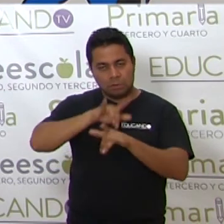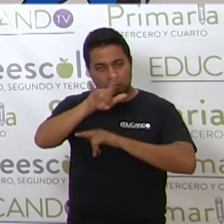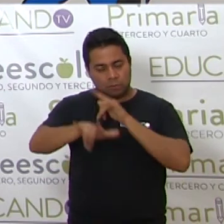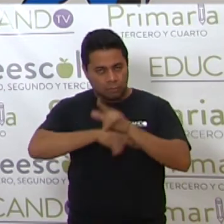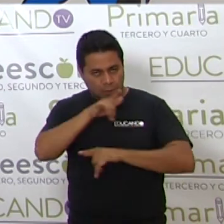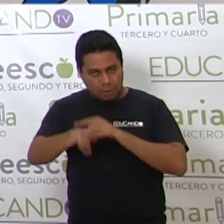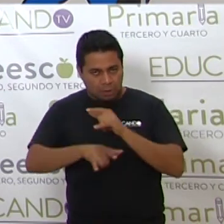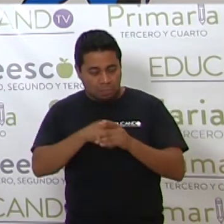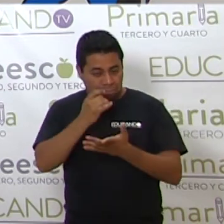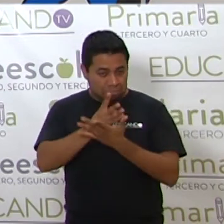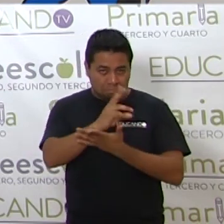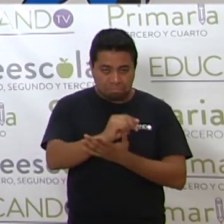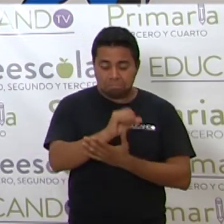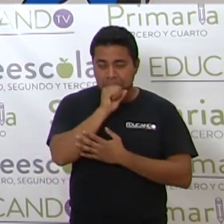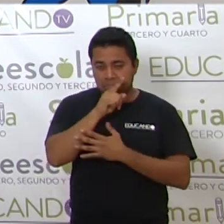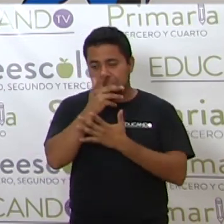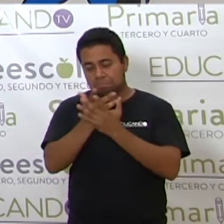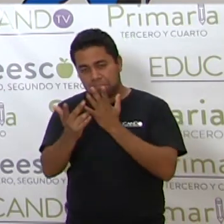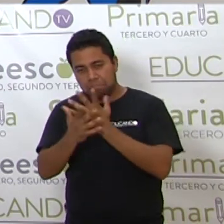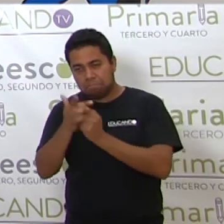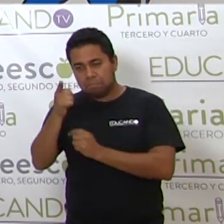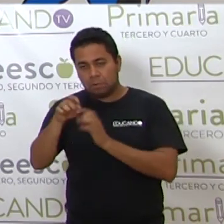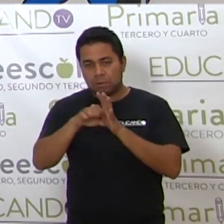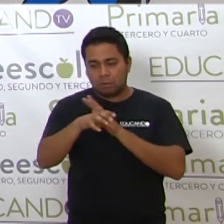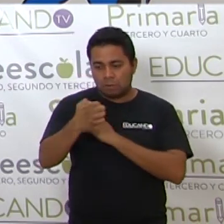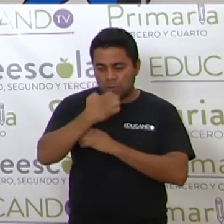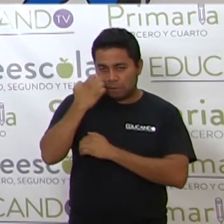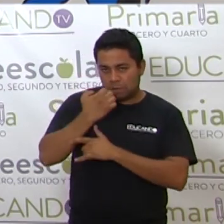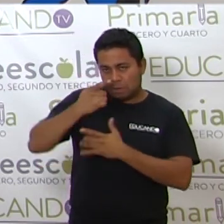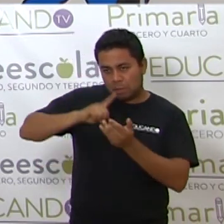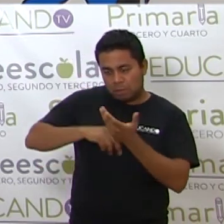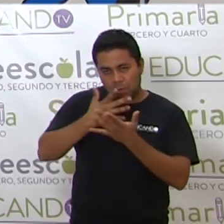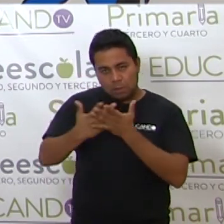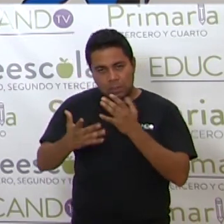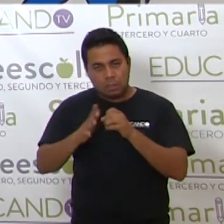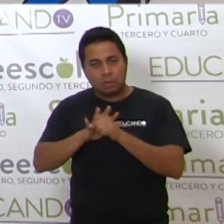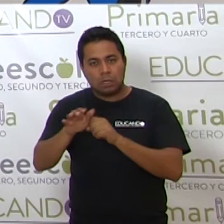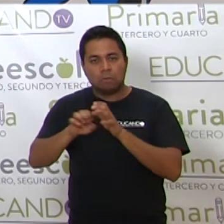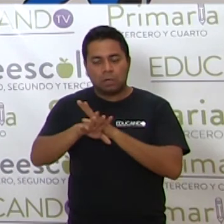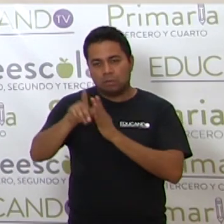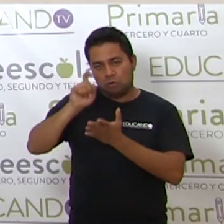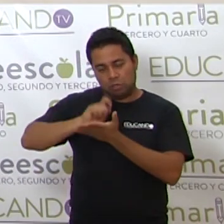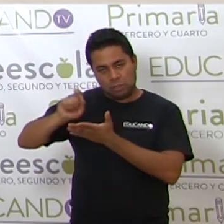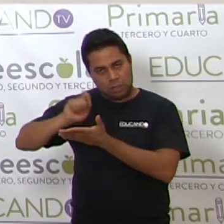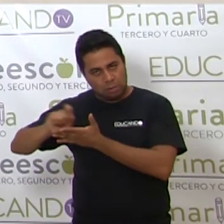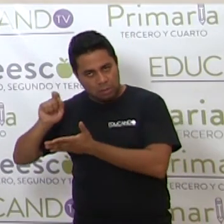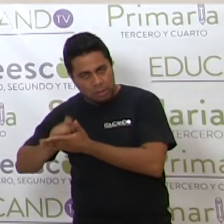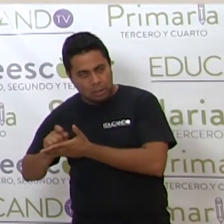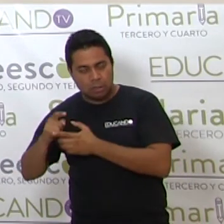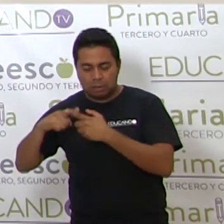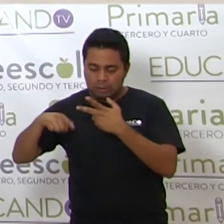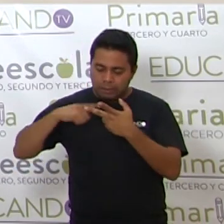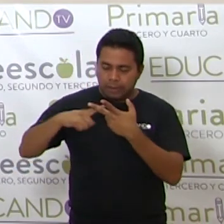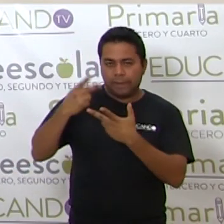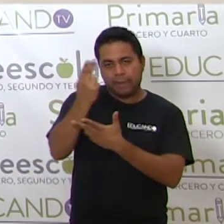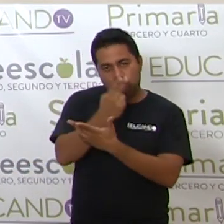sino con las acciones que tú haces en la escuela por ejemplo escribir dibujar